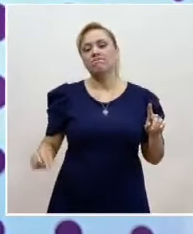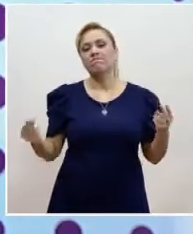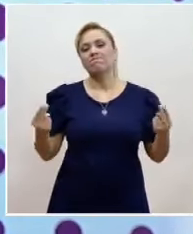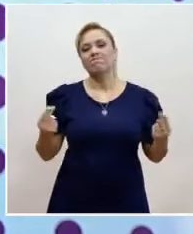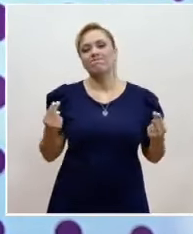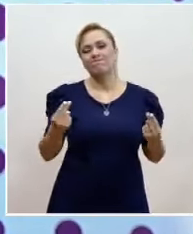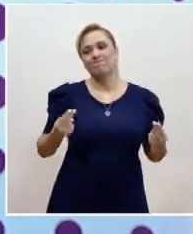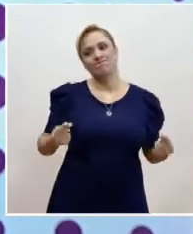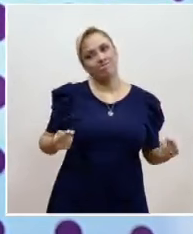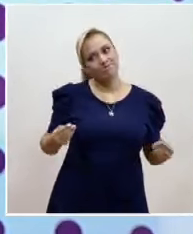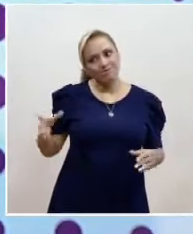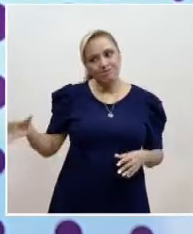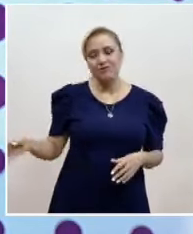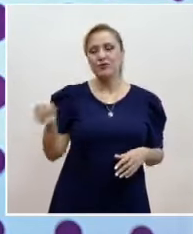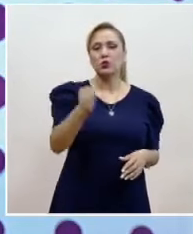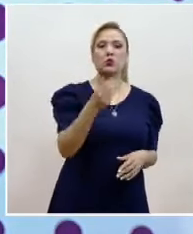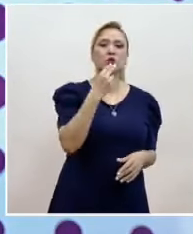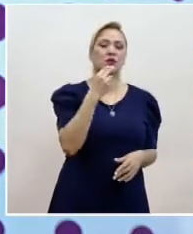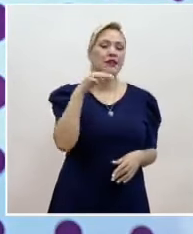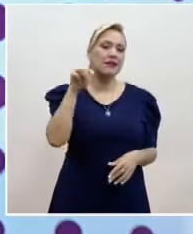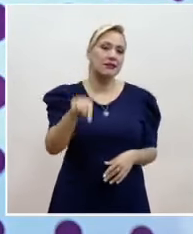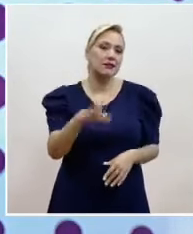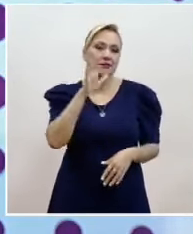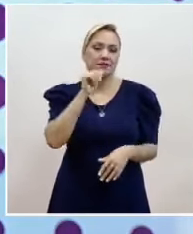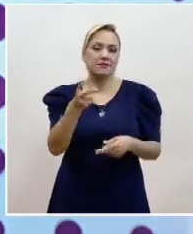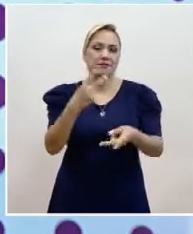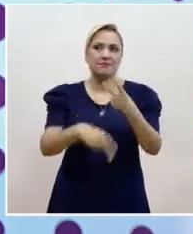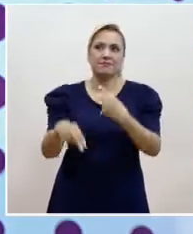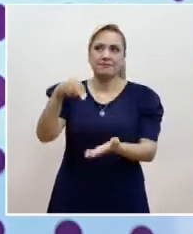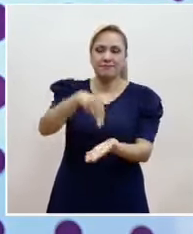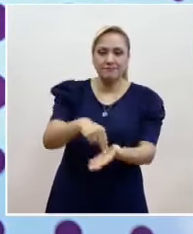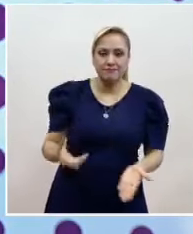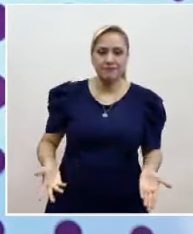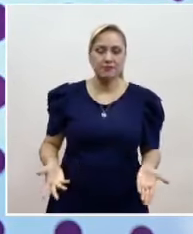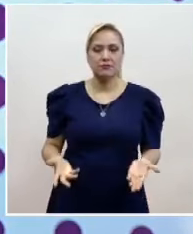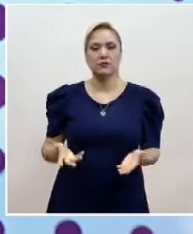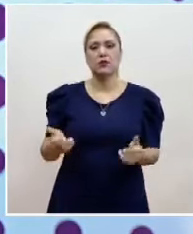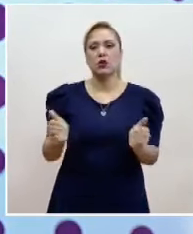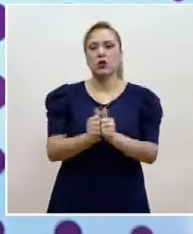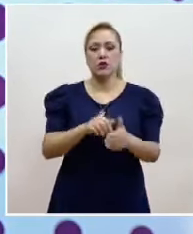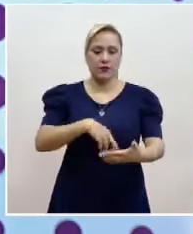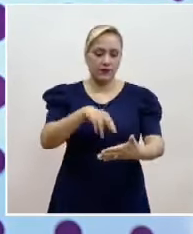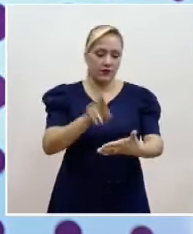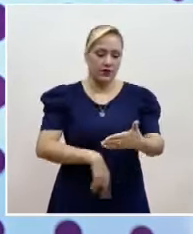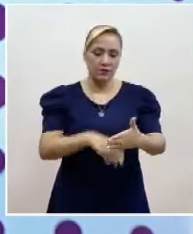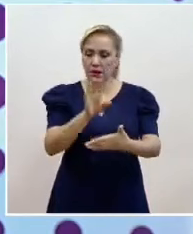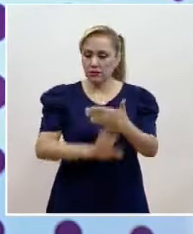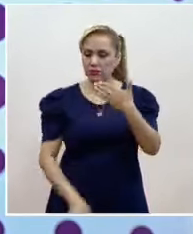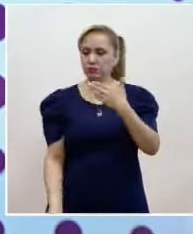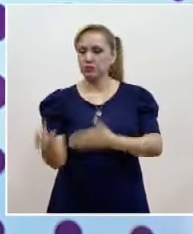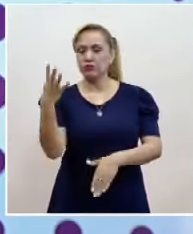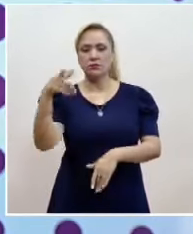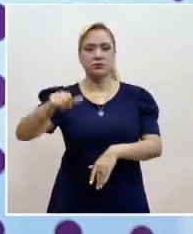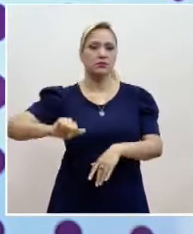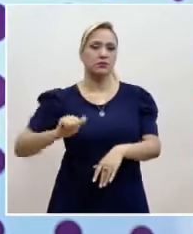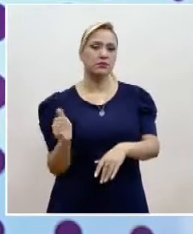en ello, ¿no? Y ya había avances, por supuesto, la firma electrónica, pero la pandemia lo aceleró. Y a su